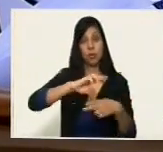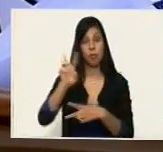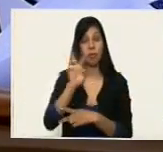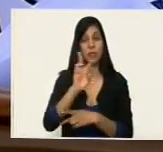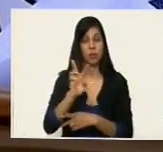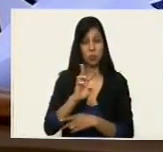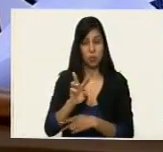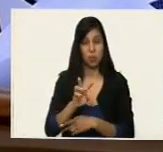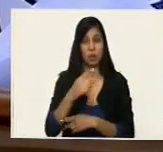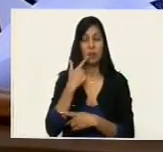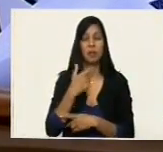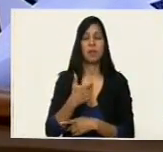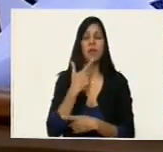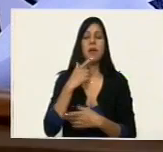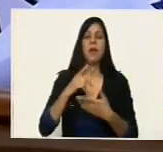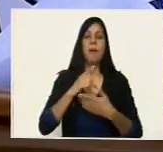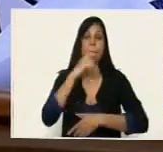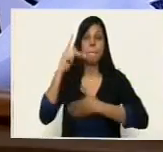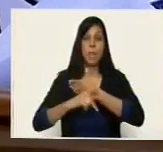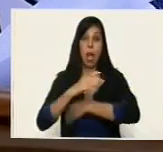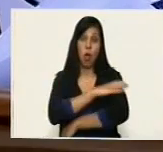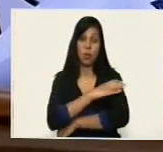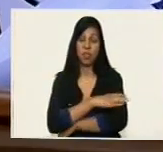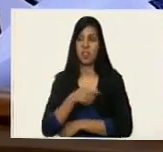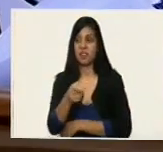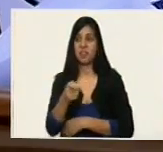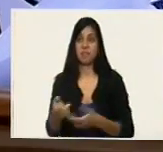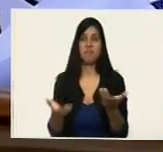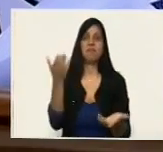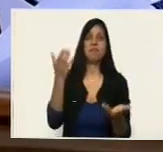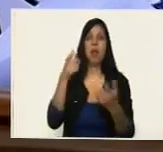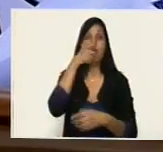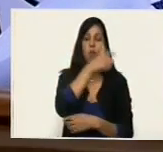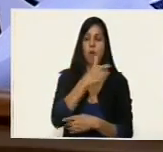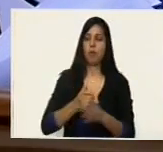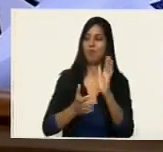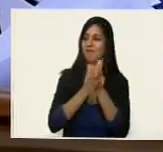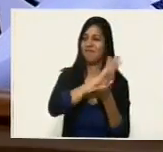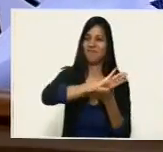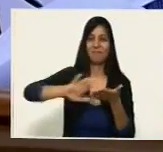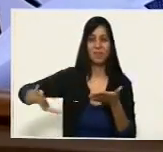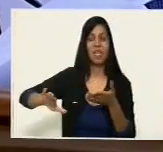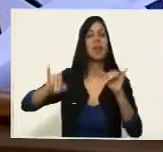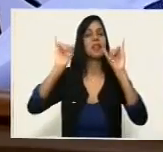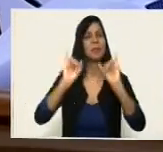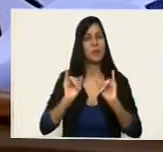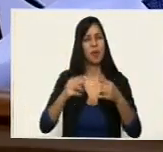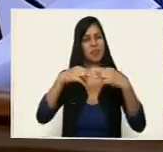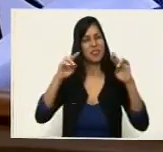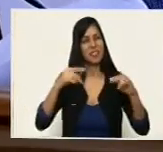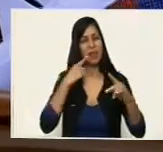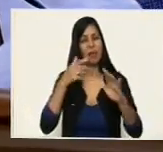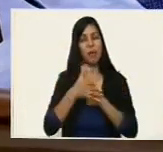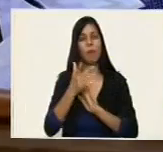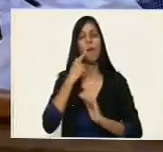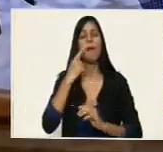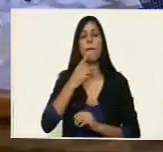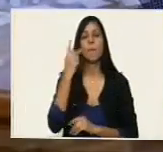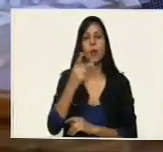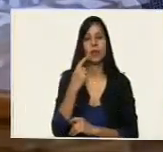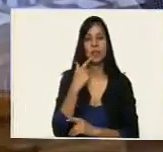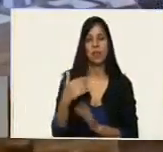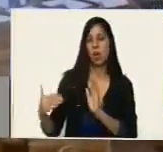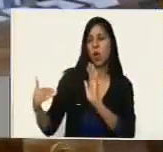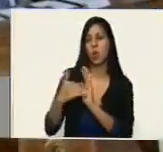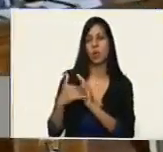echar por tierra estos planes desestabilizadores que son los mismos que hoy aplican en Nicaragua como parte de una política de